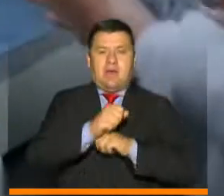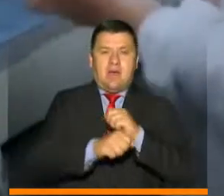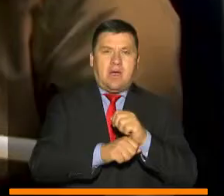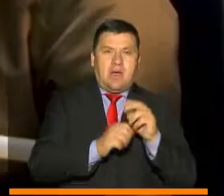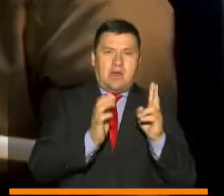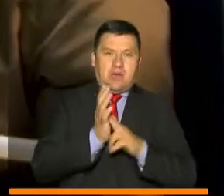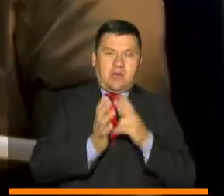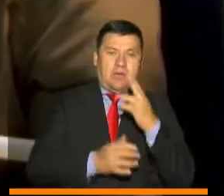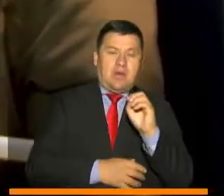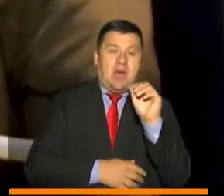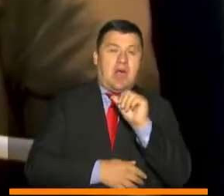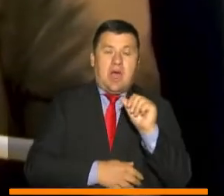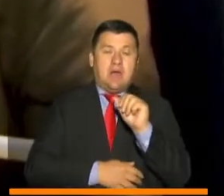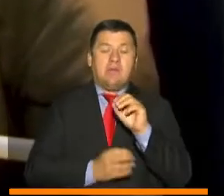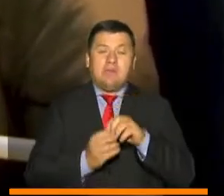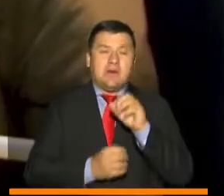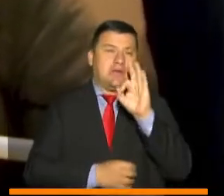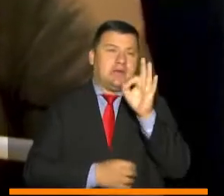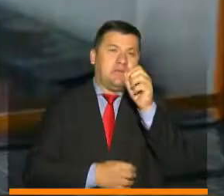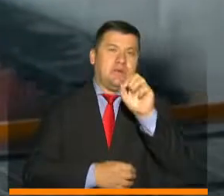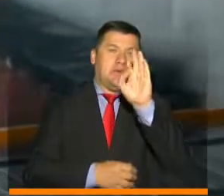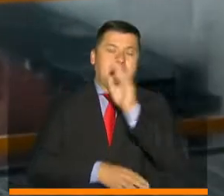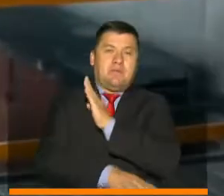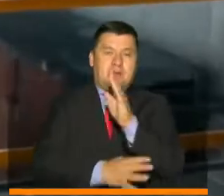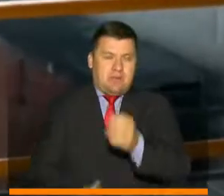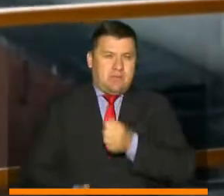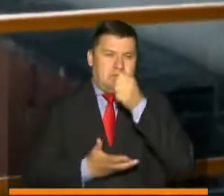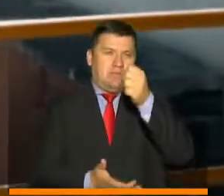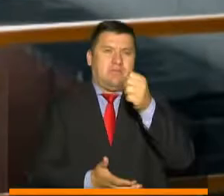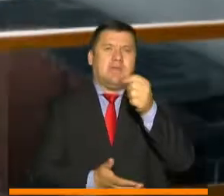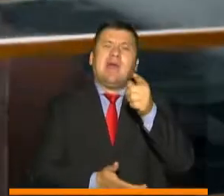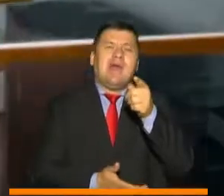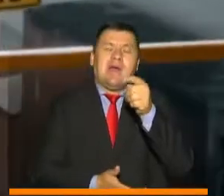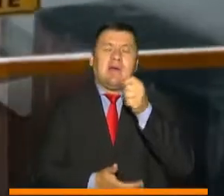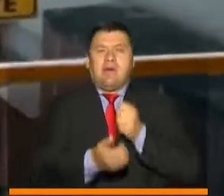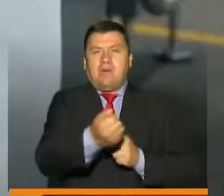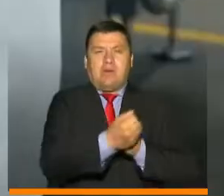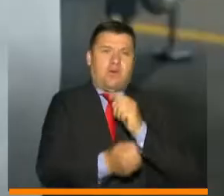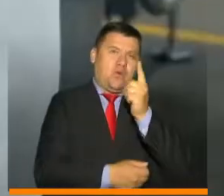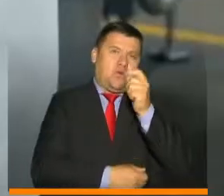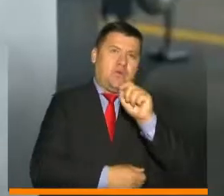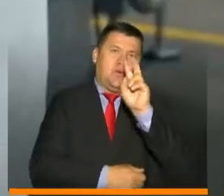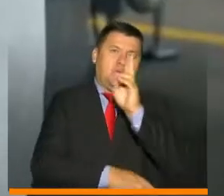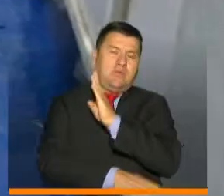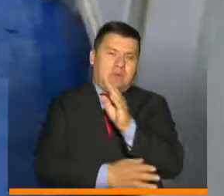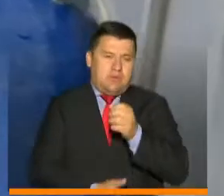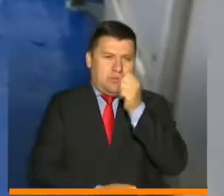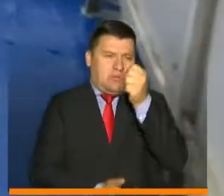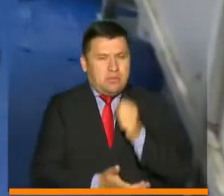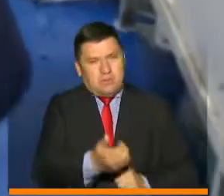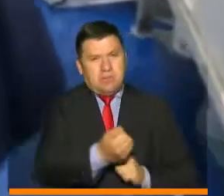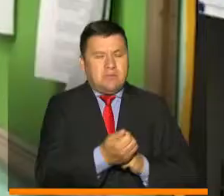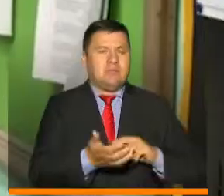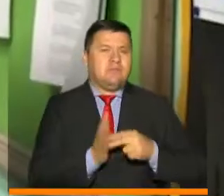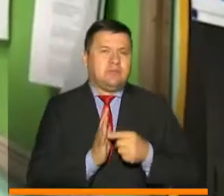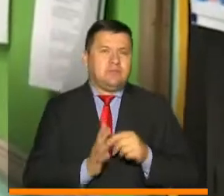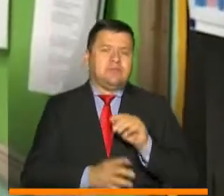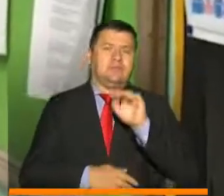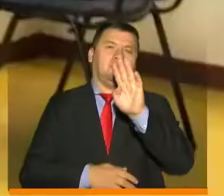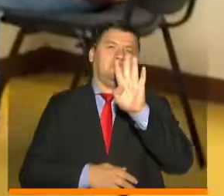2020 dispuso de recursos por 3,3 billones de pesos, de los cuales más de 1,2 billones de pesos, es decir,